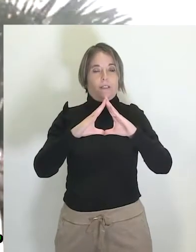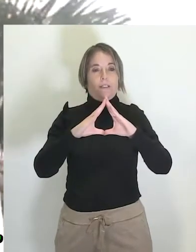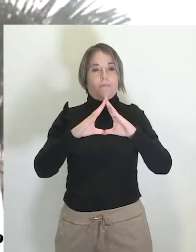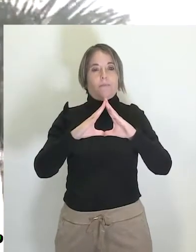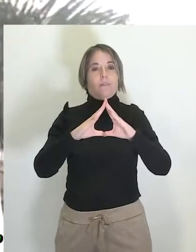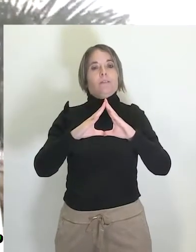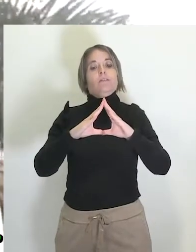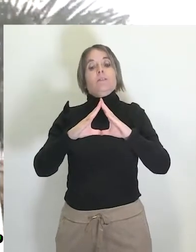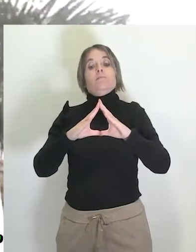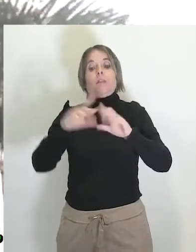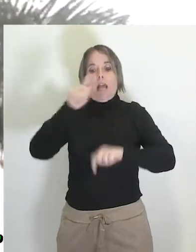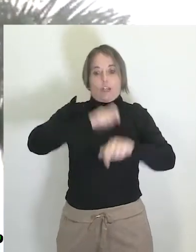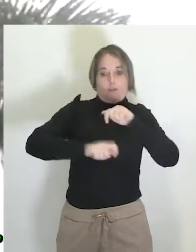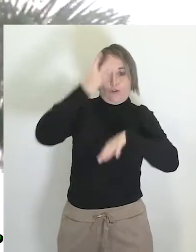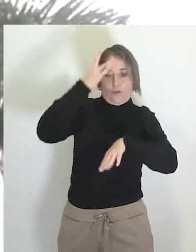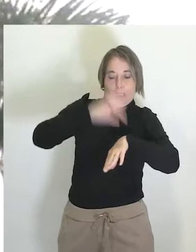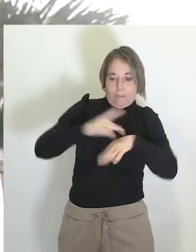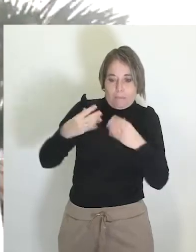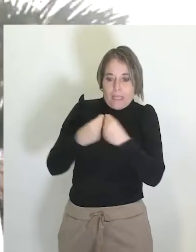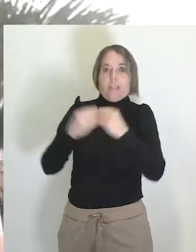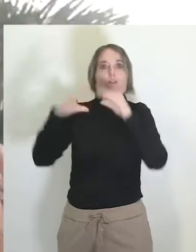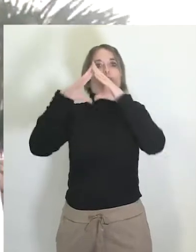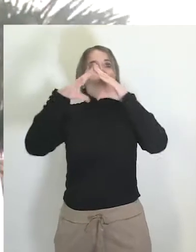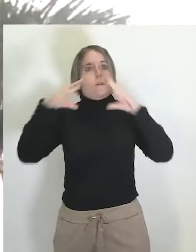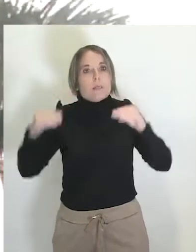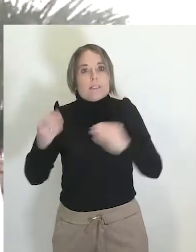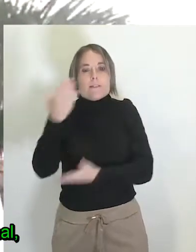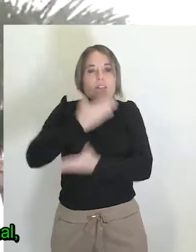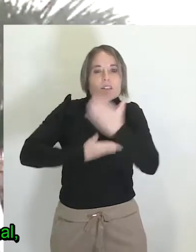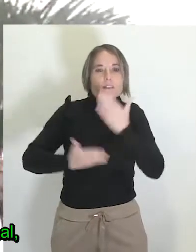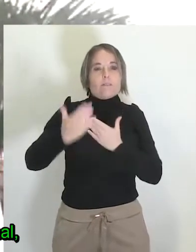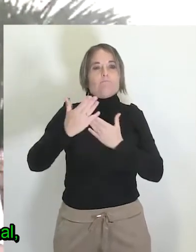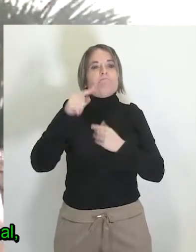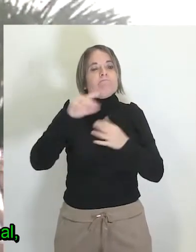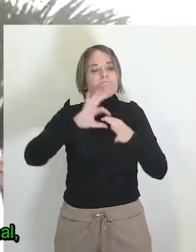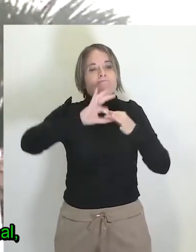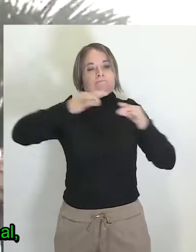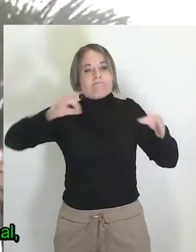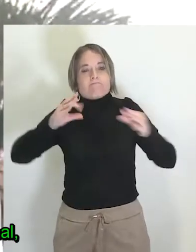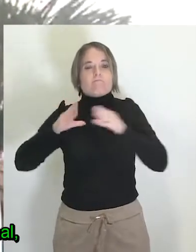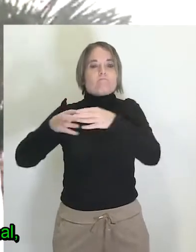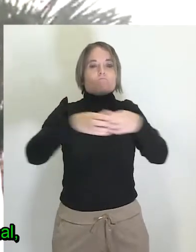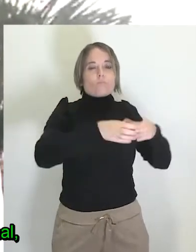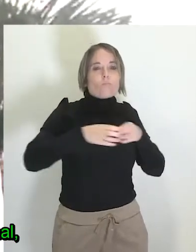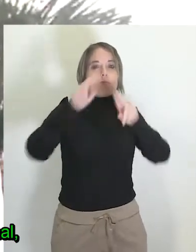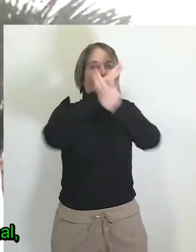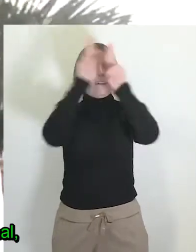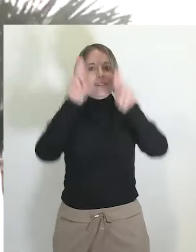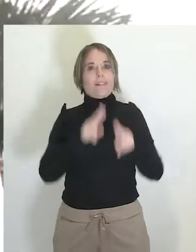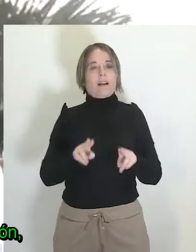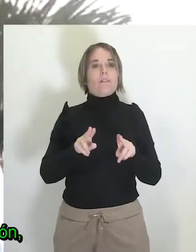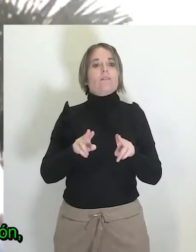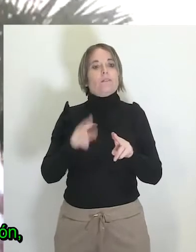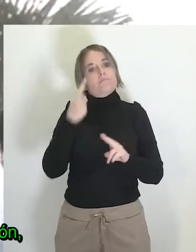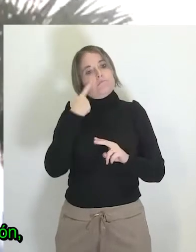además articular con asociaciones médicas, con universidades, logró articular a una comunidad internacional